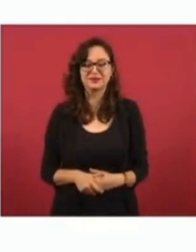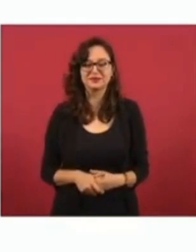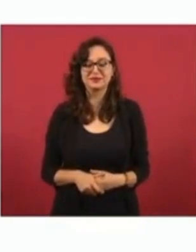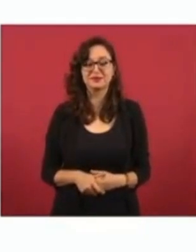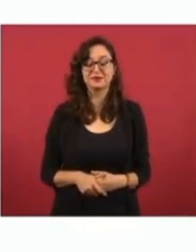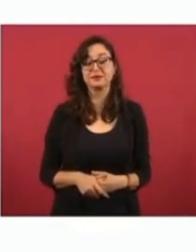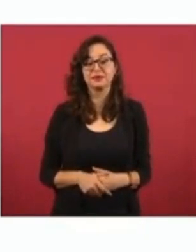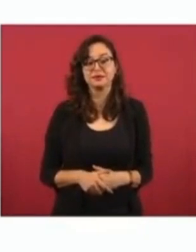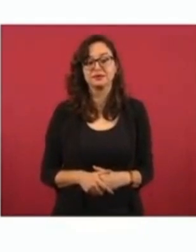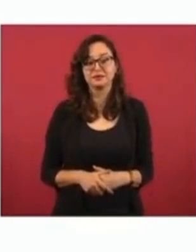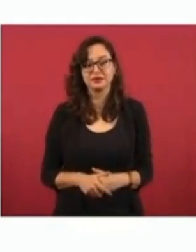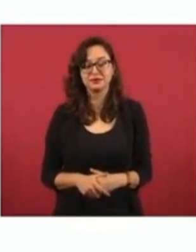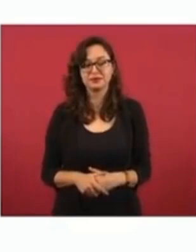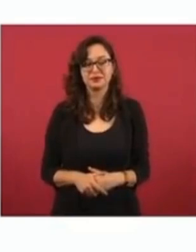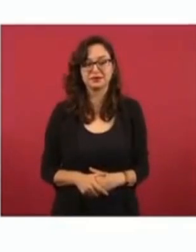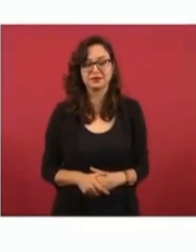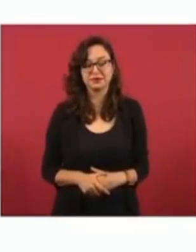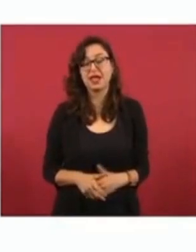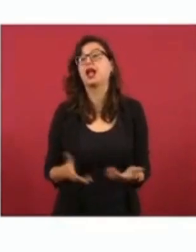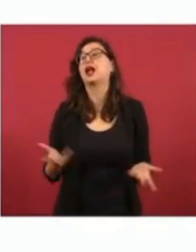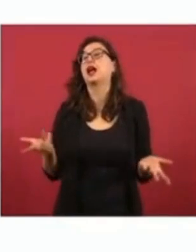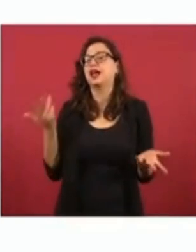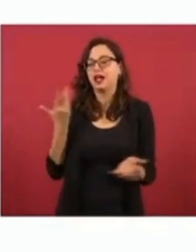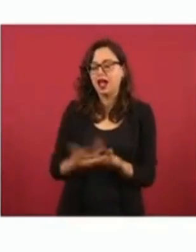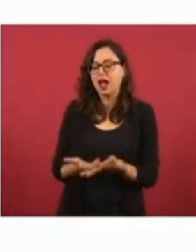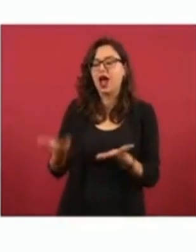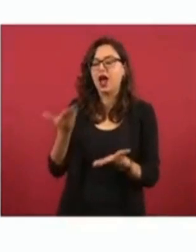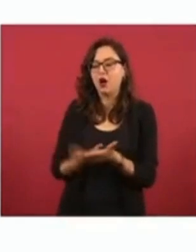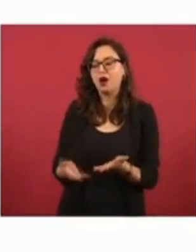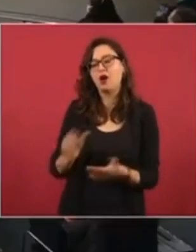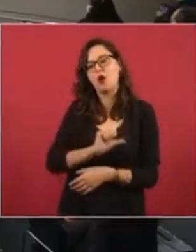Que el terrorismo, porque eso es lo otro.